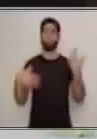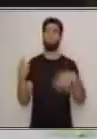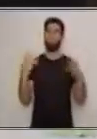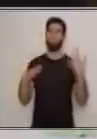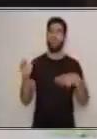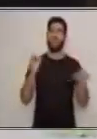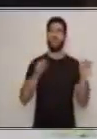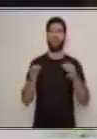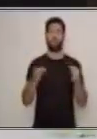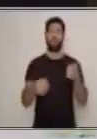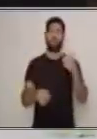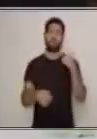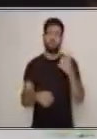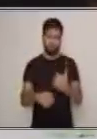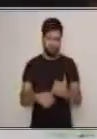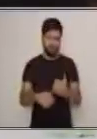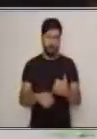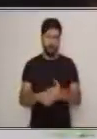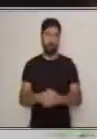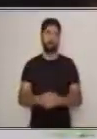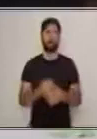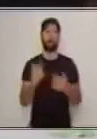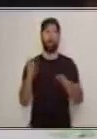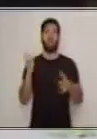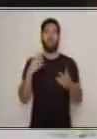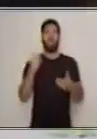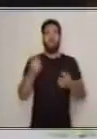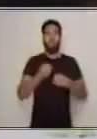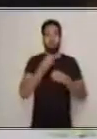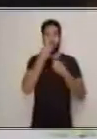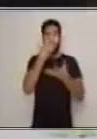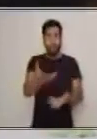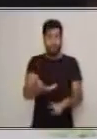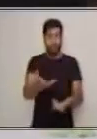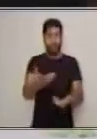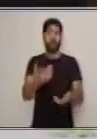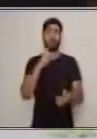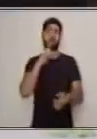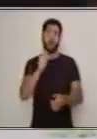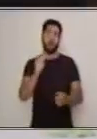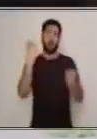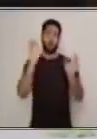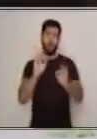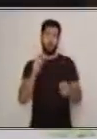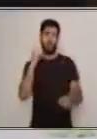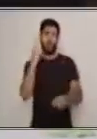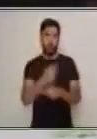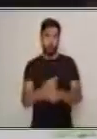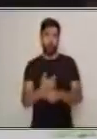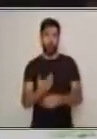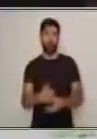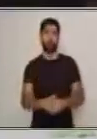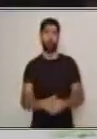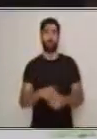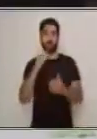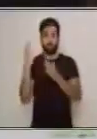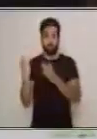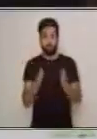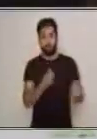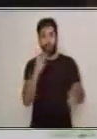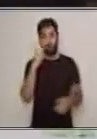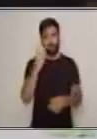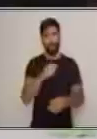y podamos transmitir de una manera oral lo que queremos dar a conocer. Veamos la